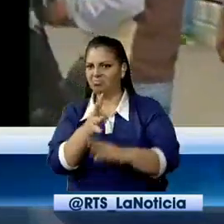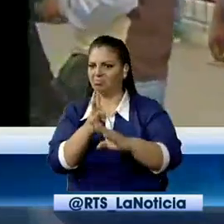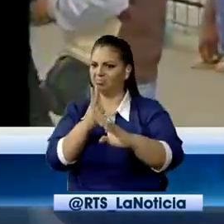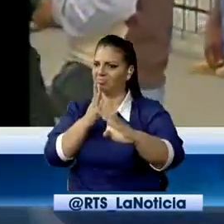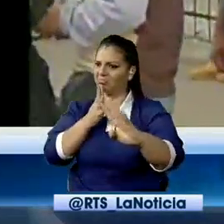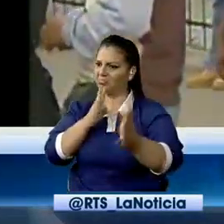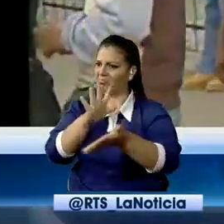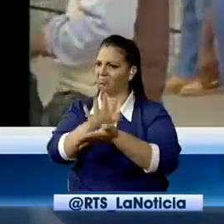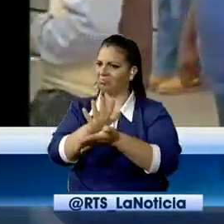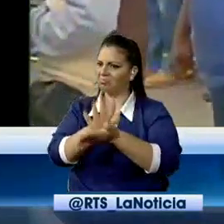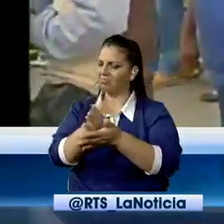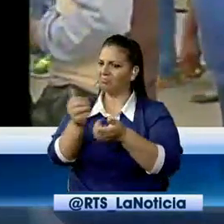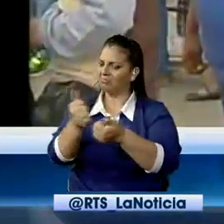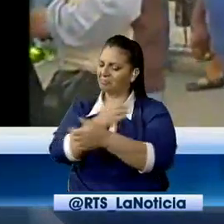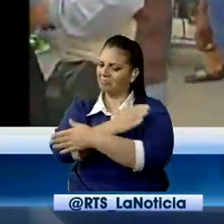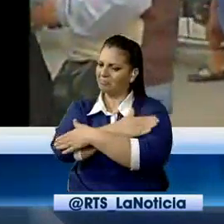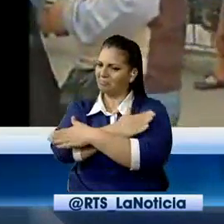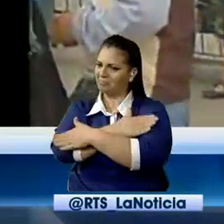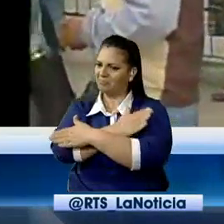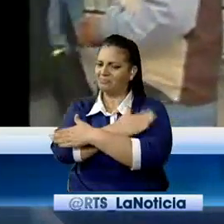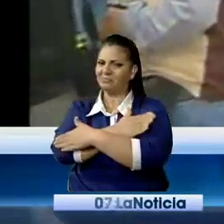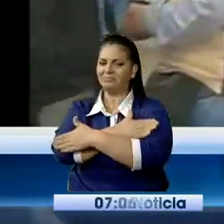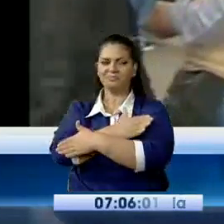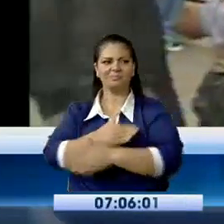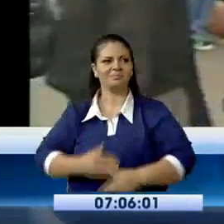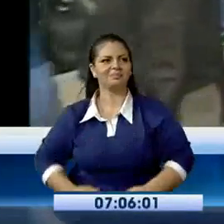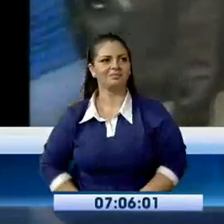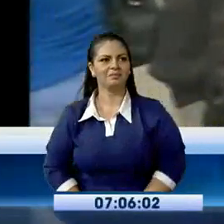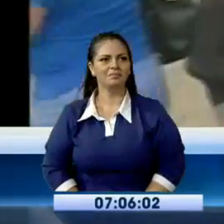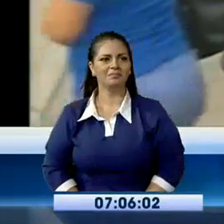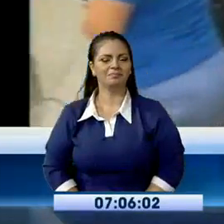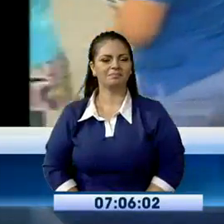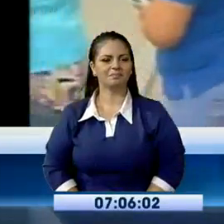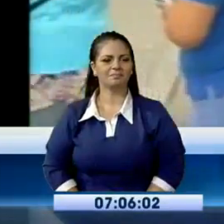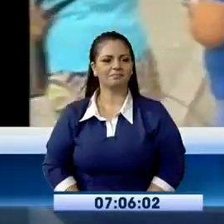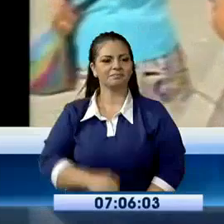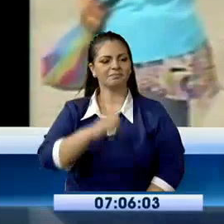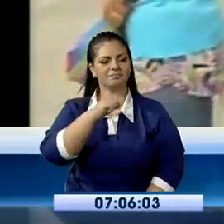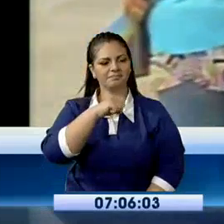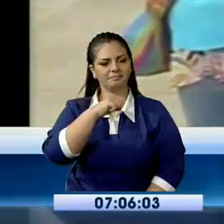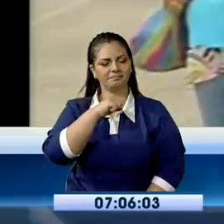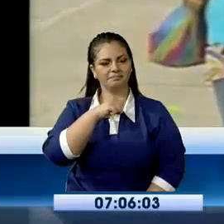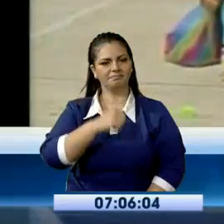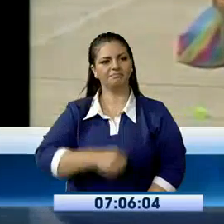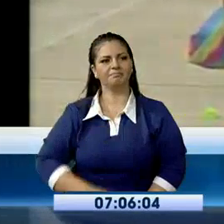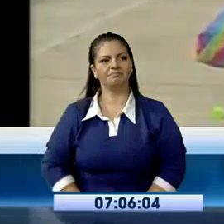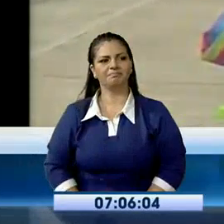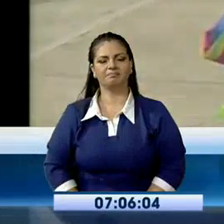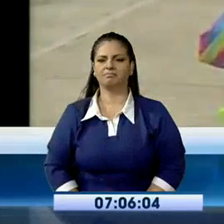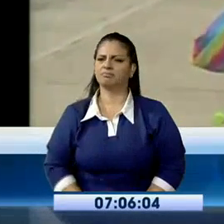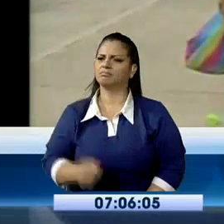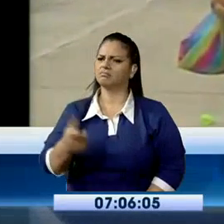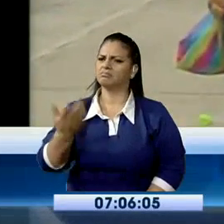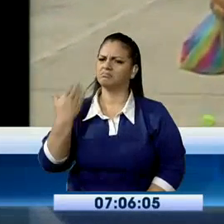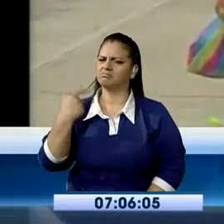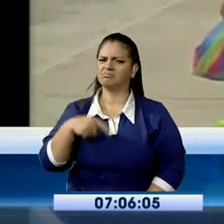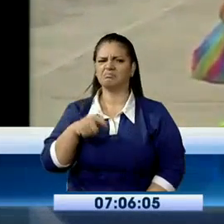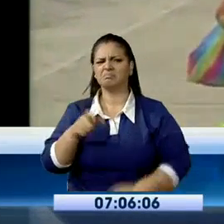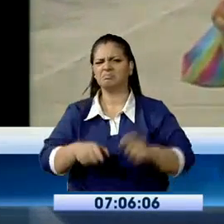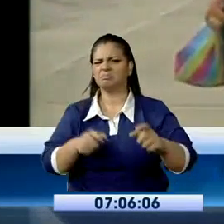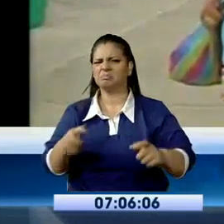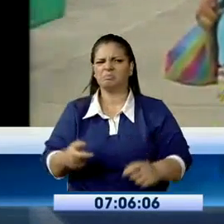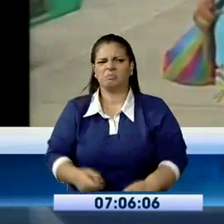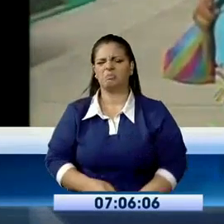no se forme ese alboroto que se daba anteriormente. Así es. ¿Cómo así ha adoptado esta actitud, esta conducta?